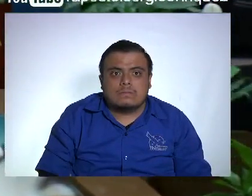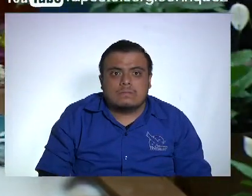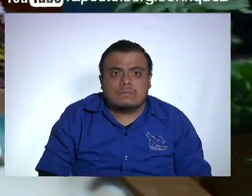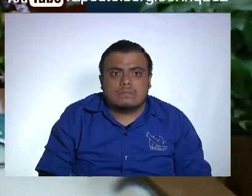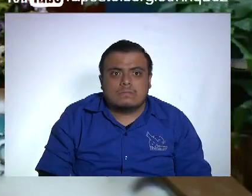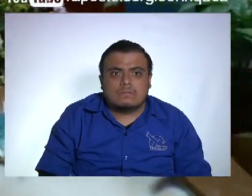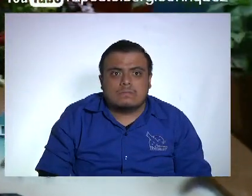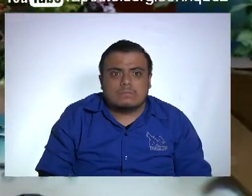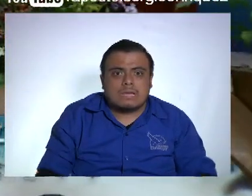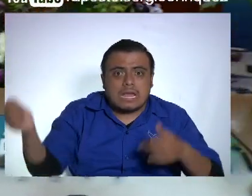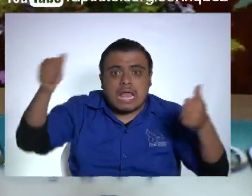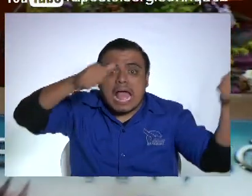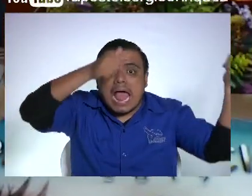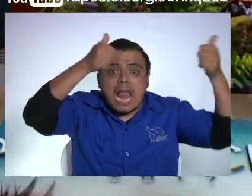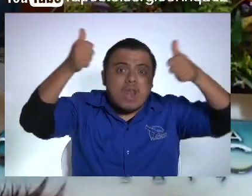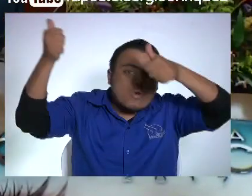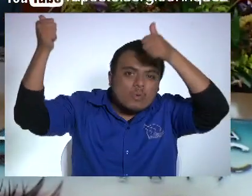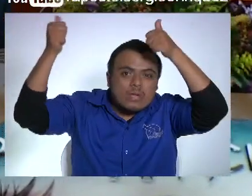Aleluya, Cristo vive.